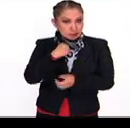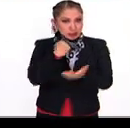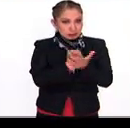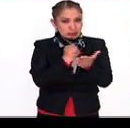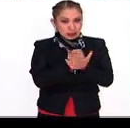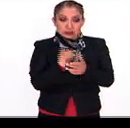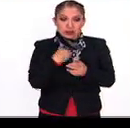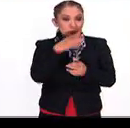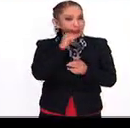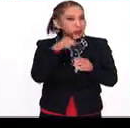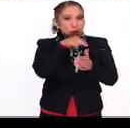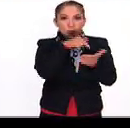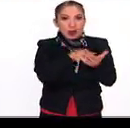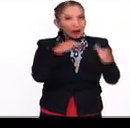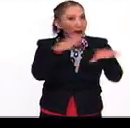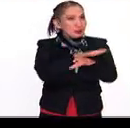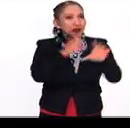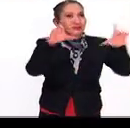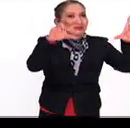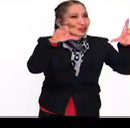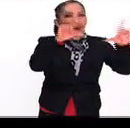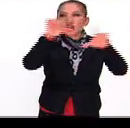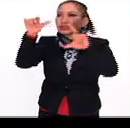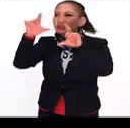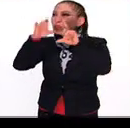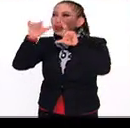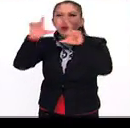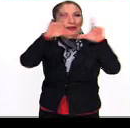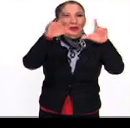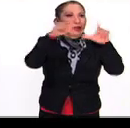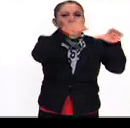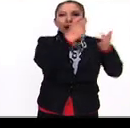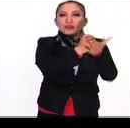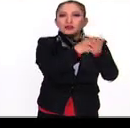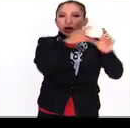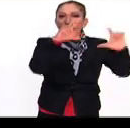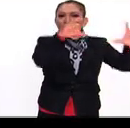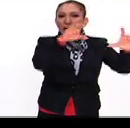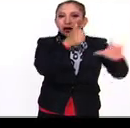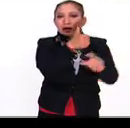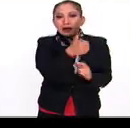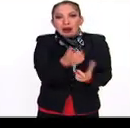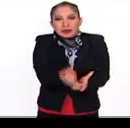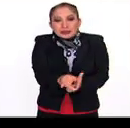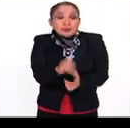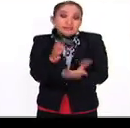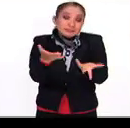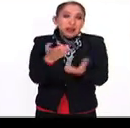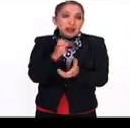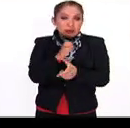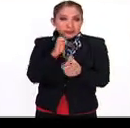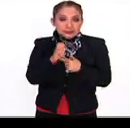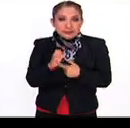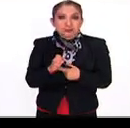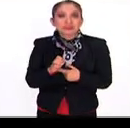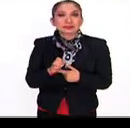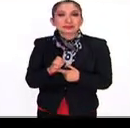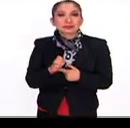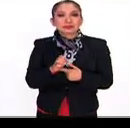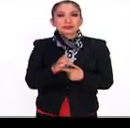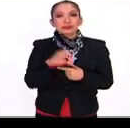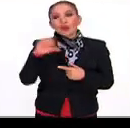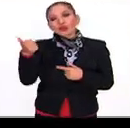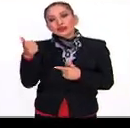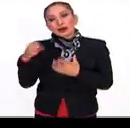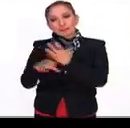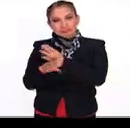exigen sí, ciertos lugares, ciertas compañías. Ciertas compañías. Y en cierta manera también el